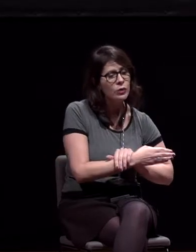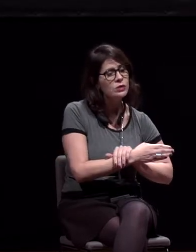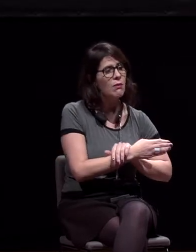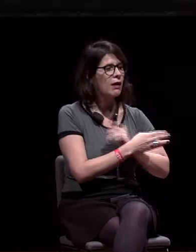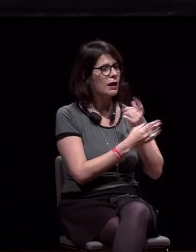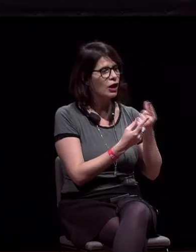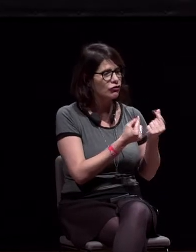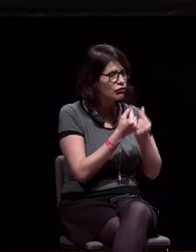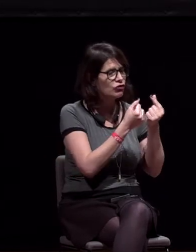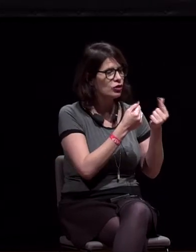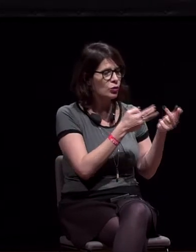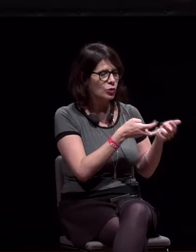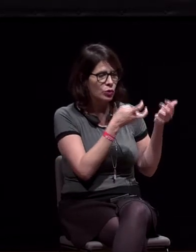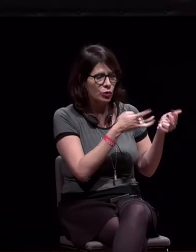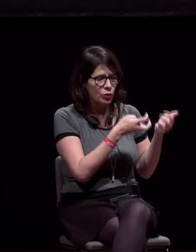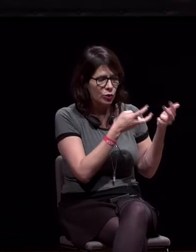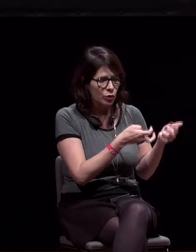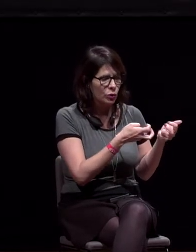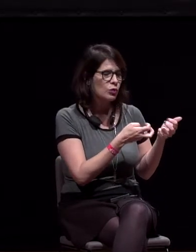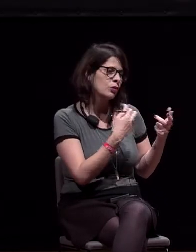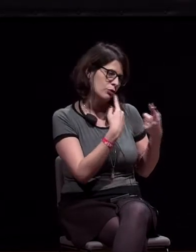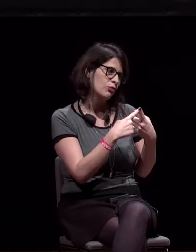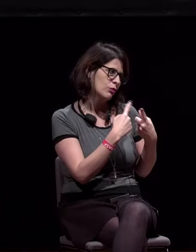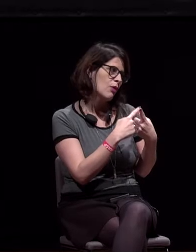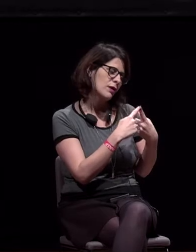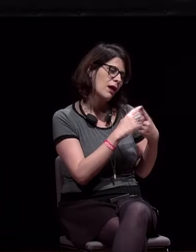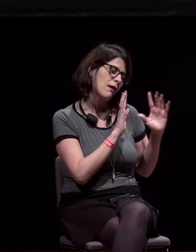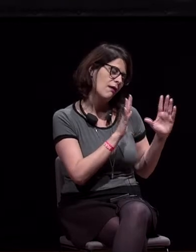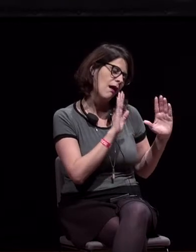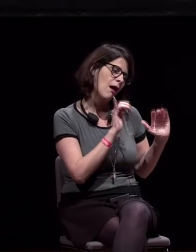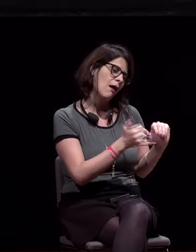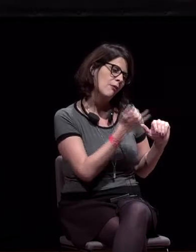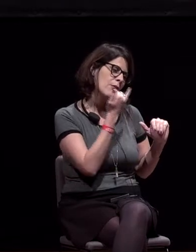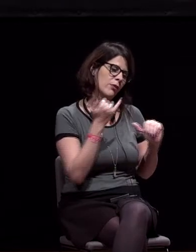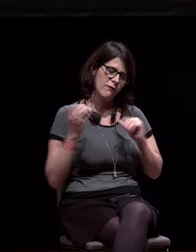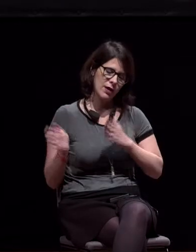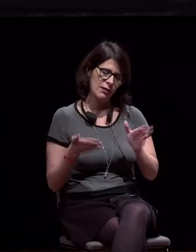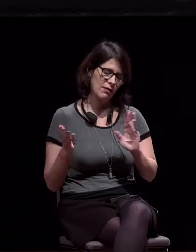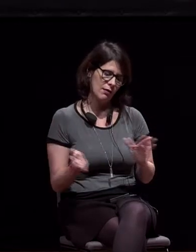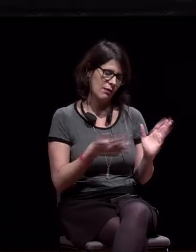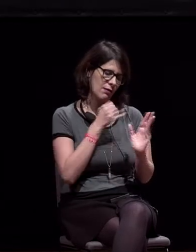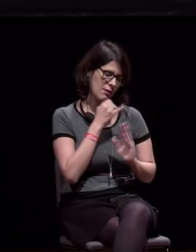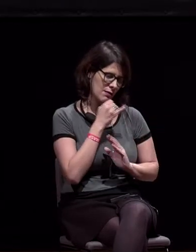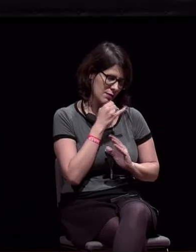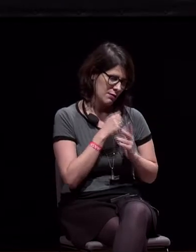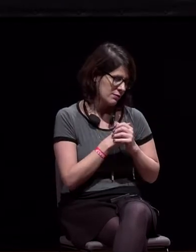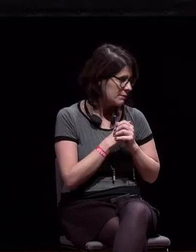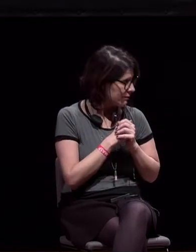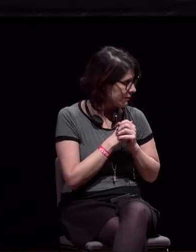ganancias muy cuantiosas a partir de la explotación de trabajadores en una fábrica. Entonces, es